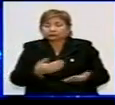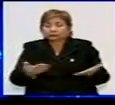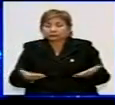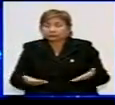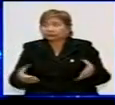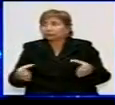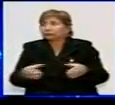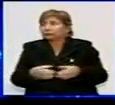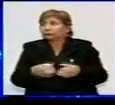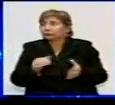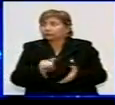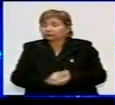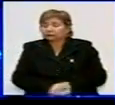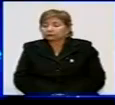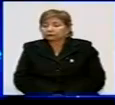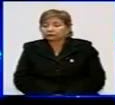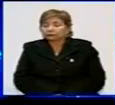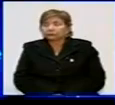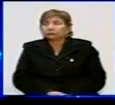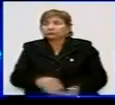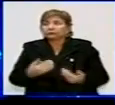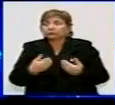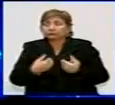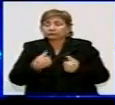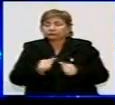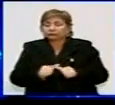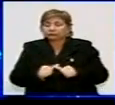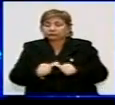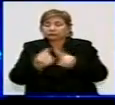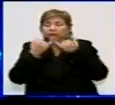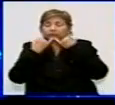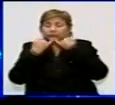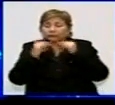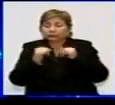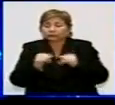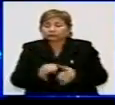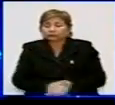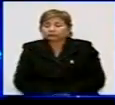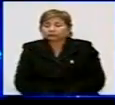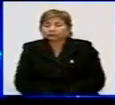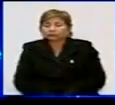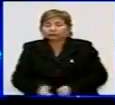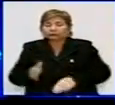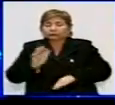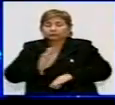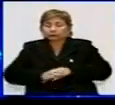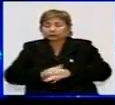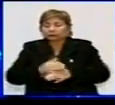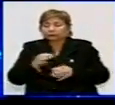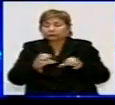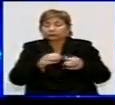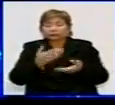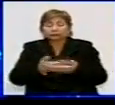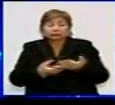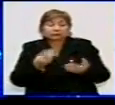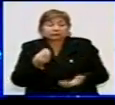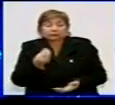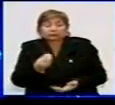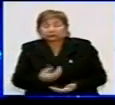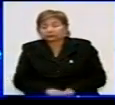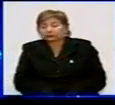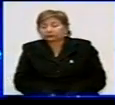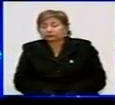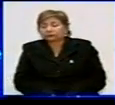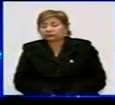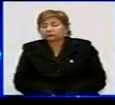desde congreso televisión vamos a continuar informándoles sobre en lo que va a acontecer nuevo porque hasta